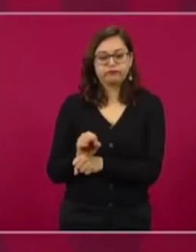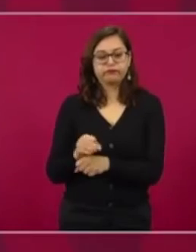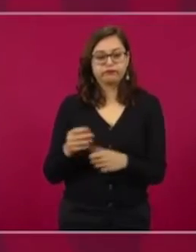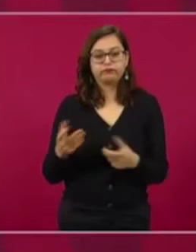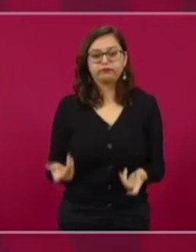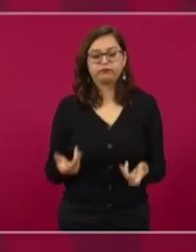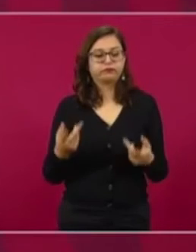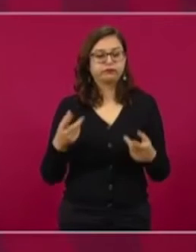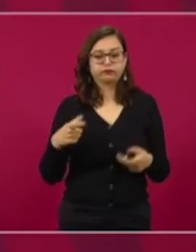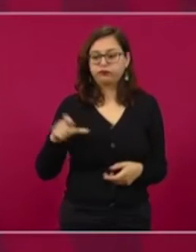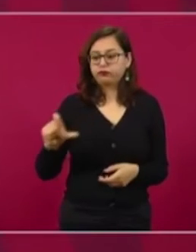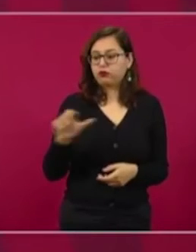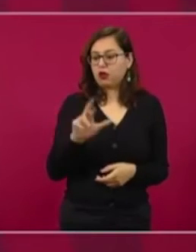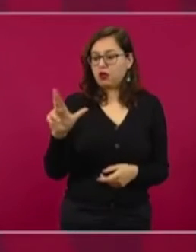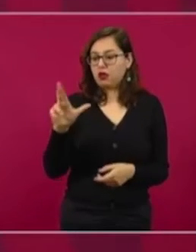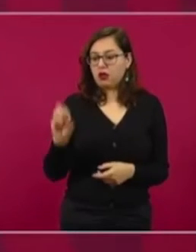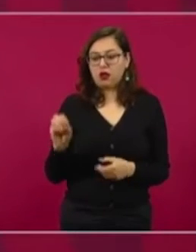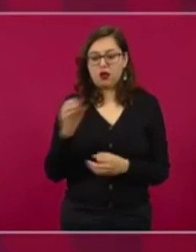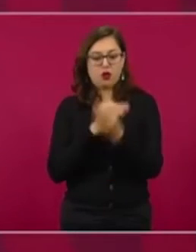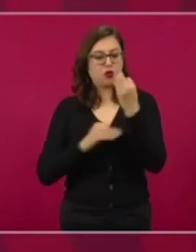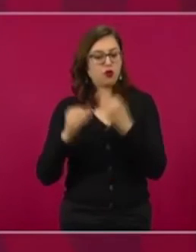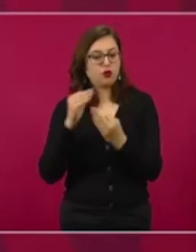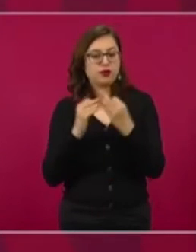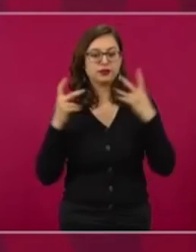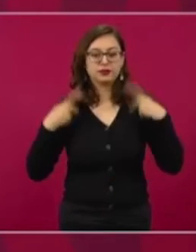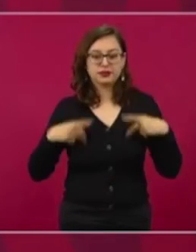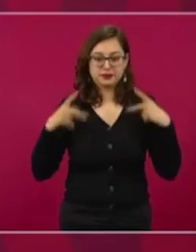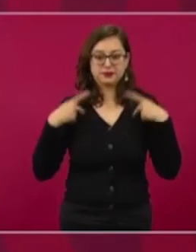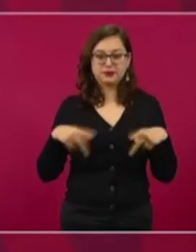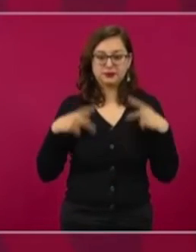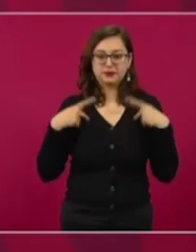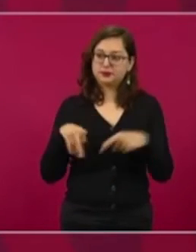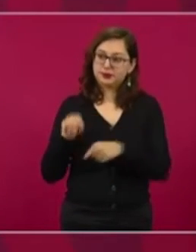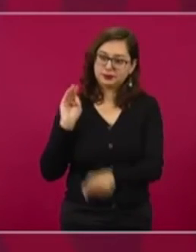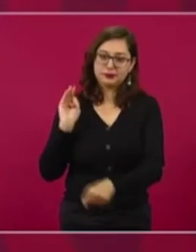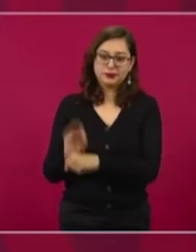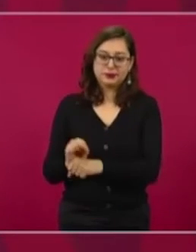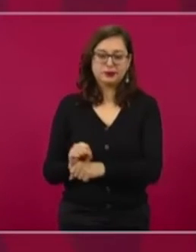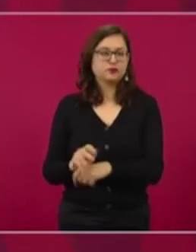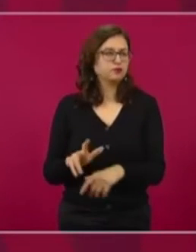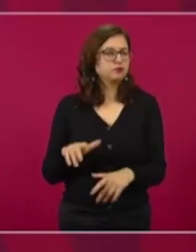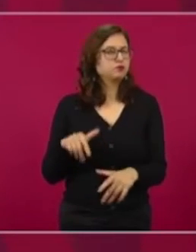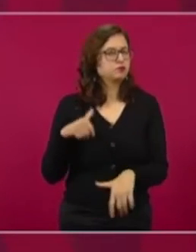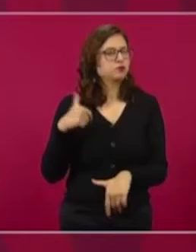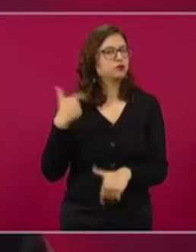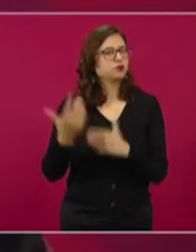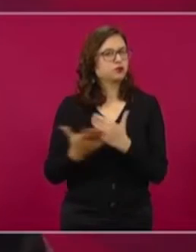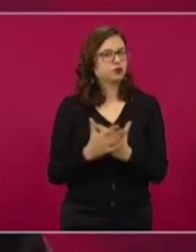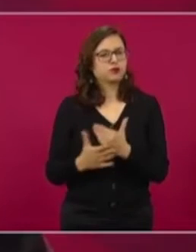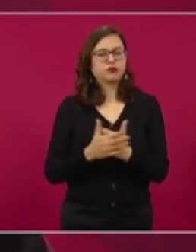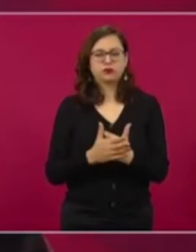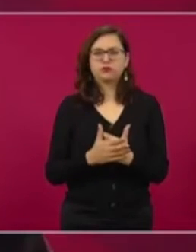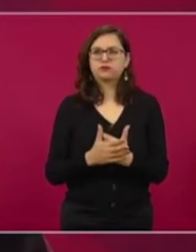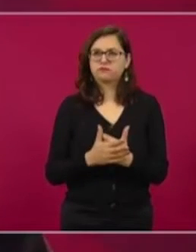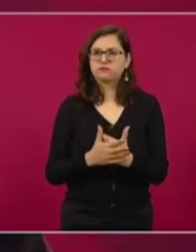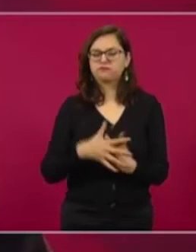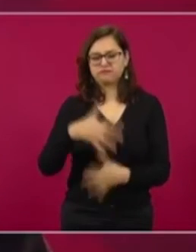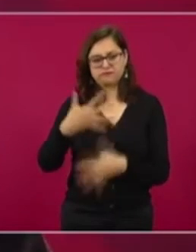gente de Quintana Roo. Entonces, en unos 15 días vendría